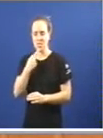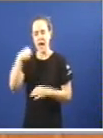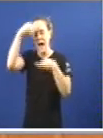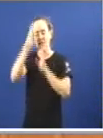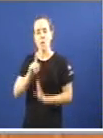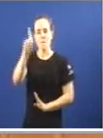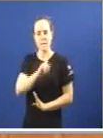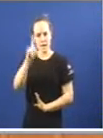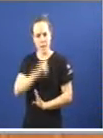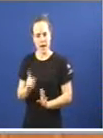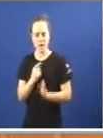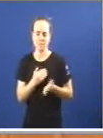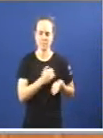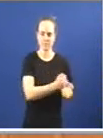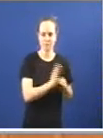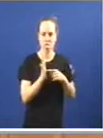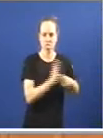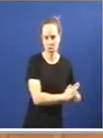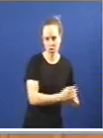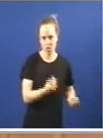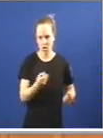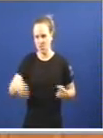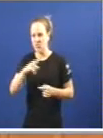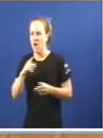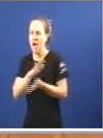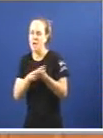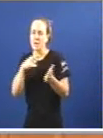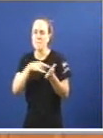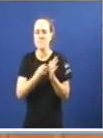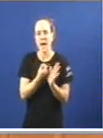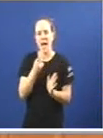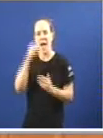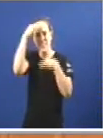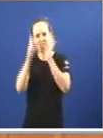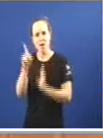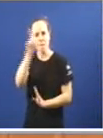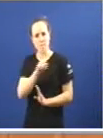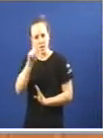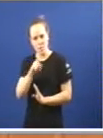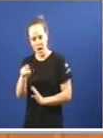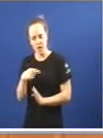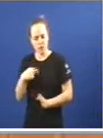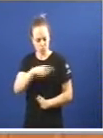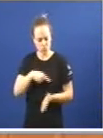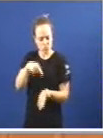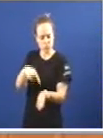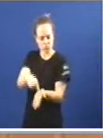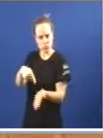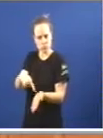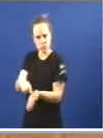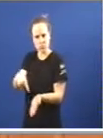presumir booster aquí no hay de qué plan de atención primaria de eso en vos te den cuando todos reclaman cuando reclamamos